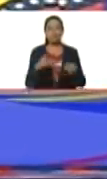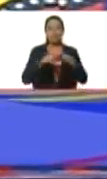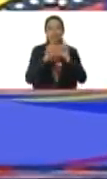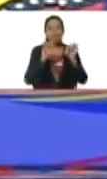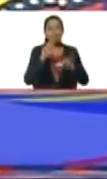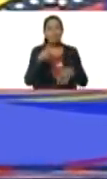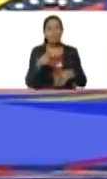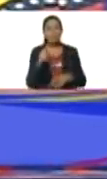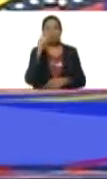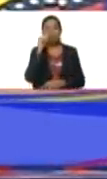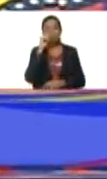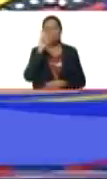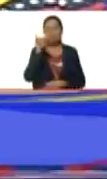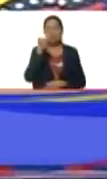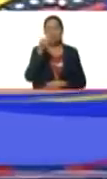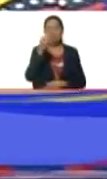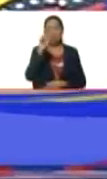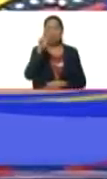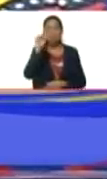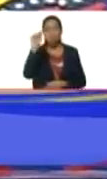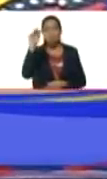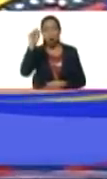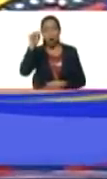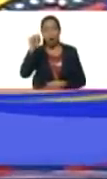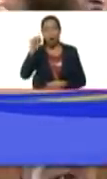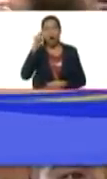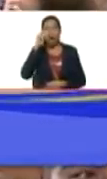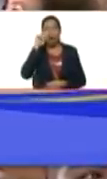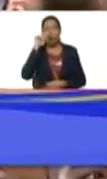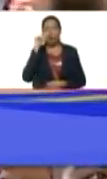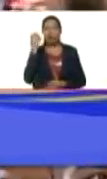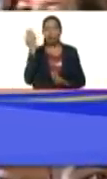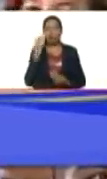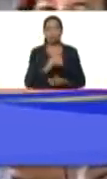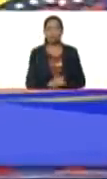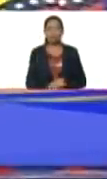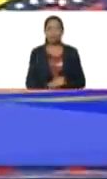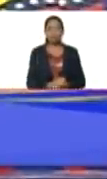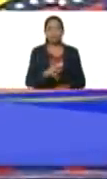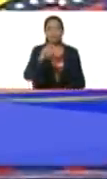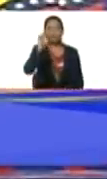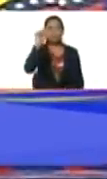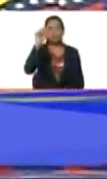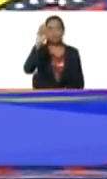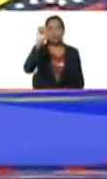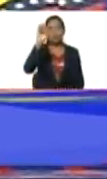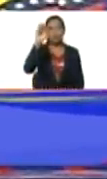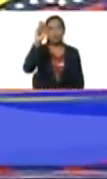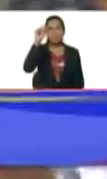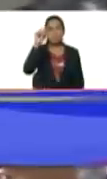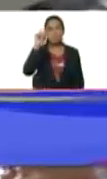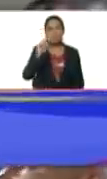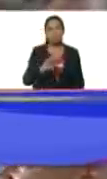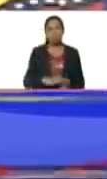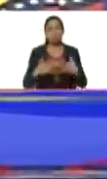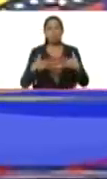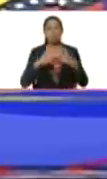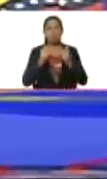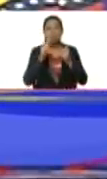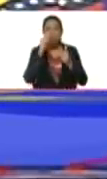Igualmente, Juan Aponte, camarada. Ramón Hidalgo. Salvador